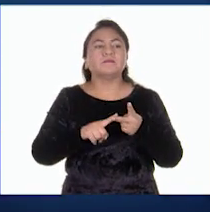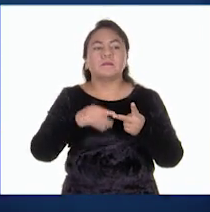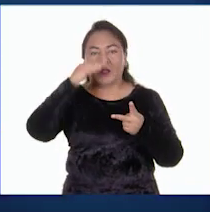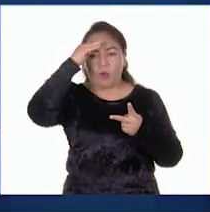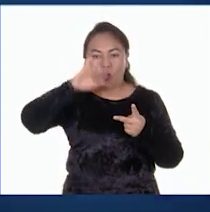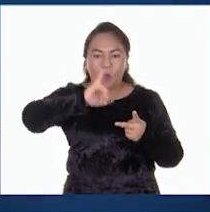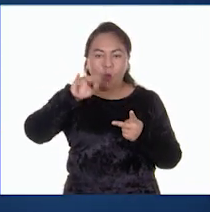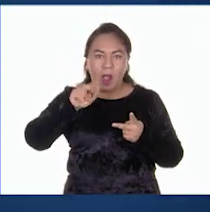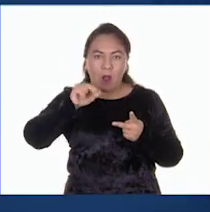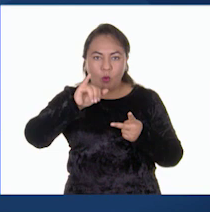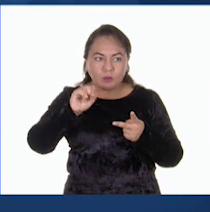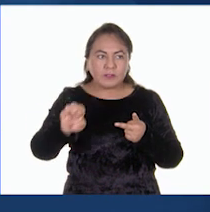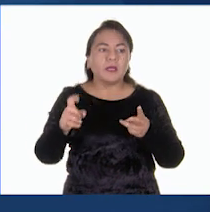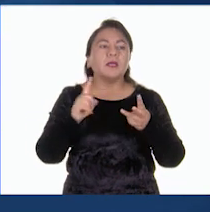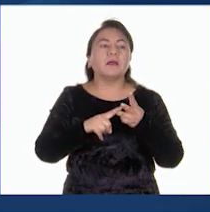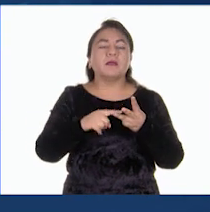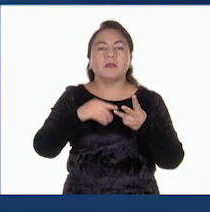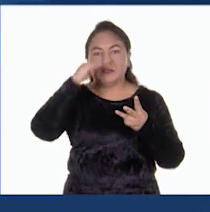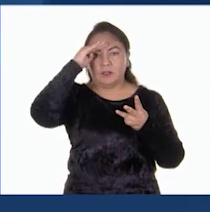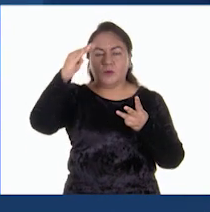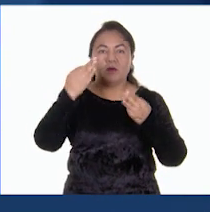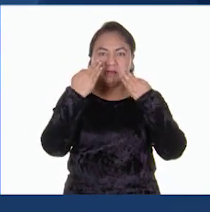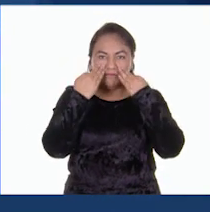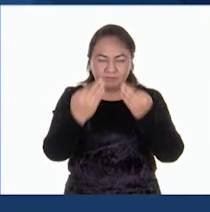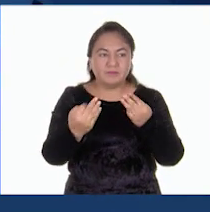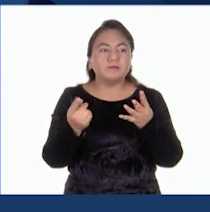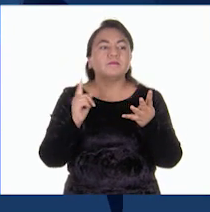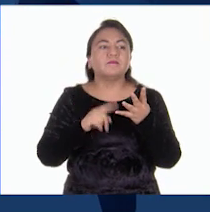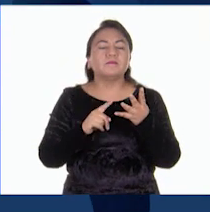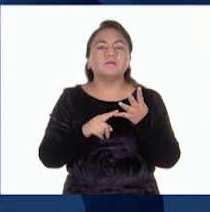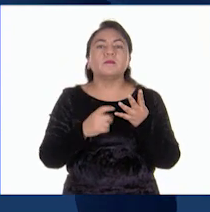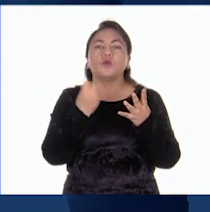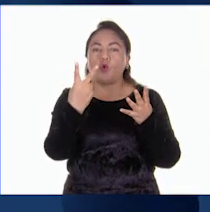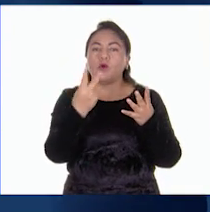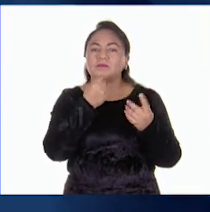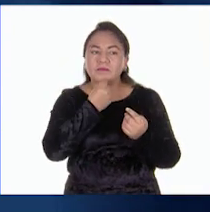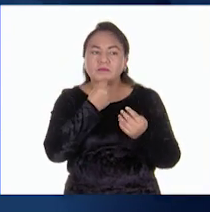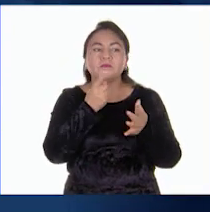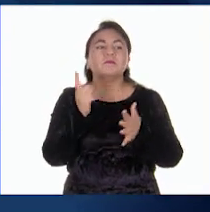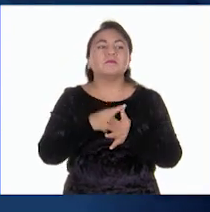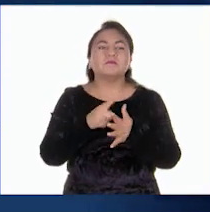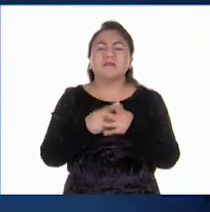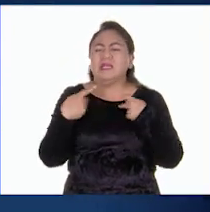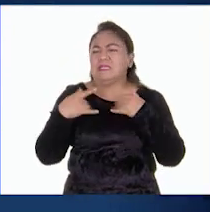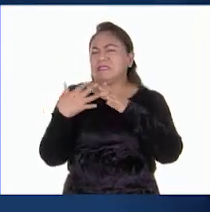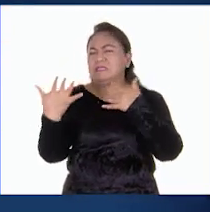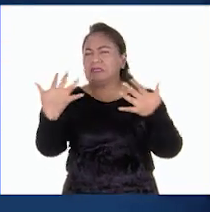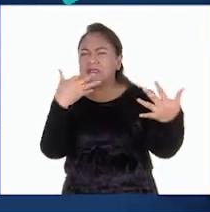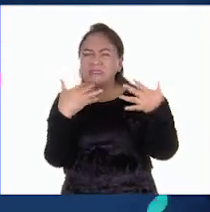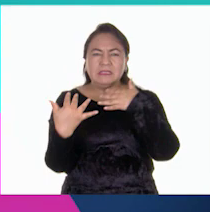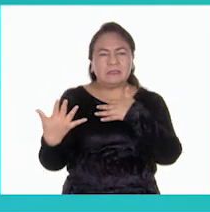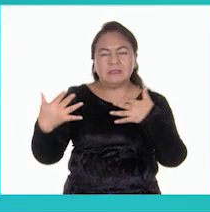José. Señor Testimonio. Dos niños. Y tumulto de gente.